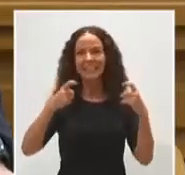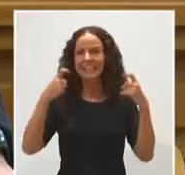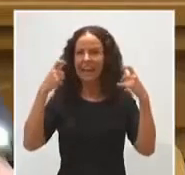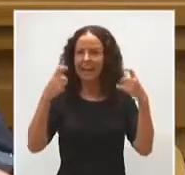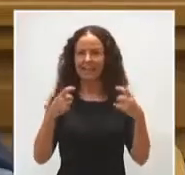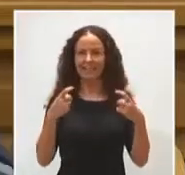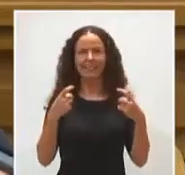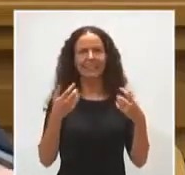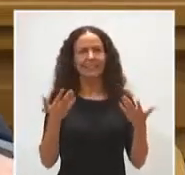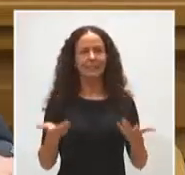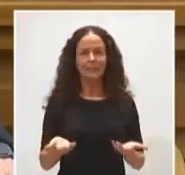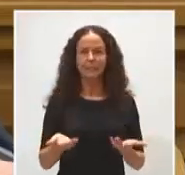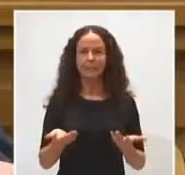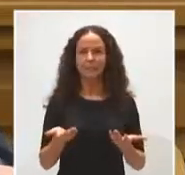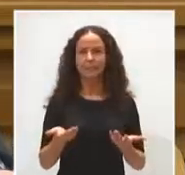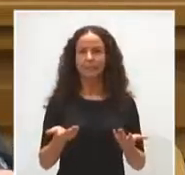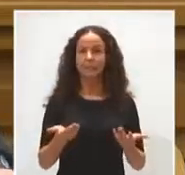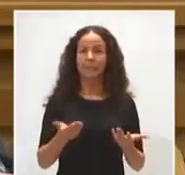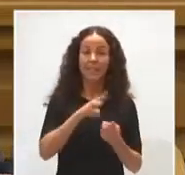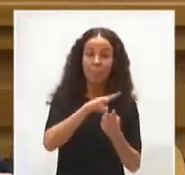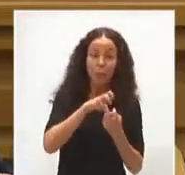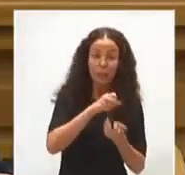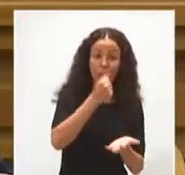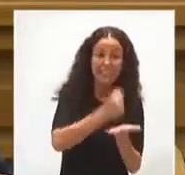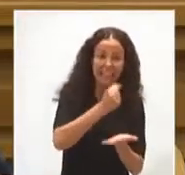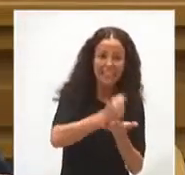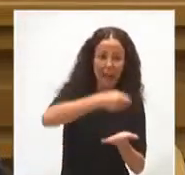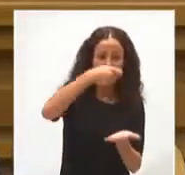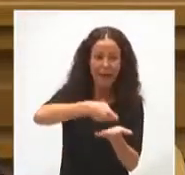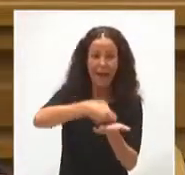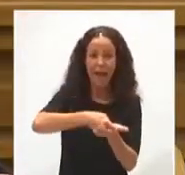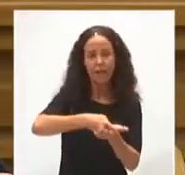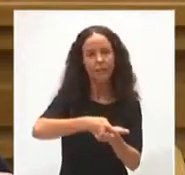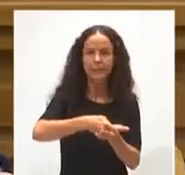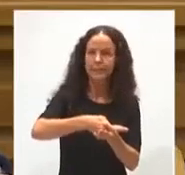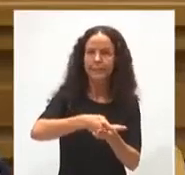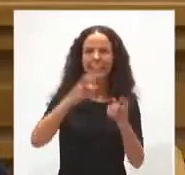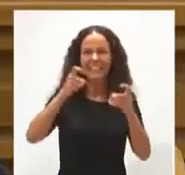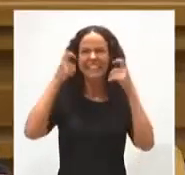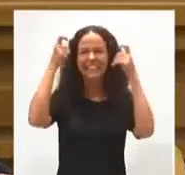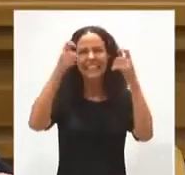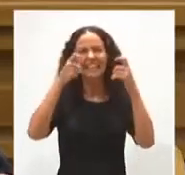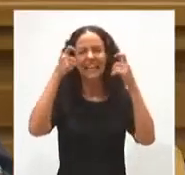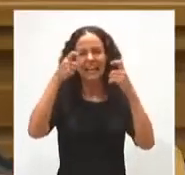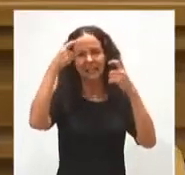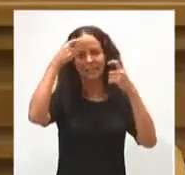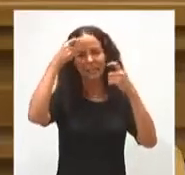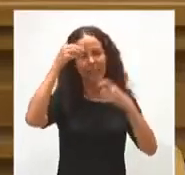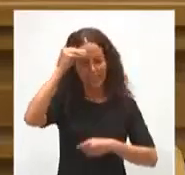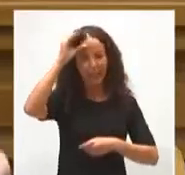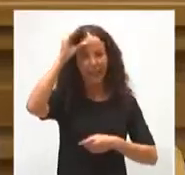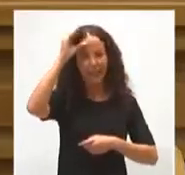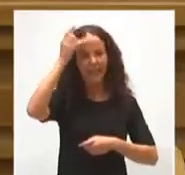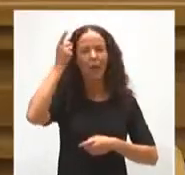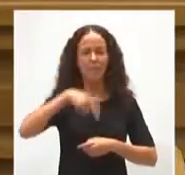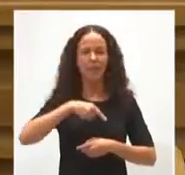intentar en los impuestos en las tasas introducir un punto no vio inteligencia que también también de